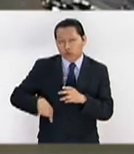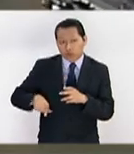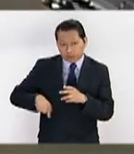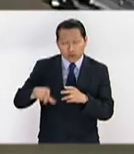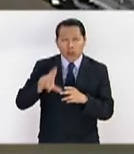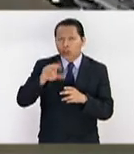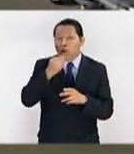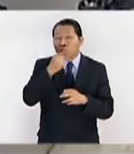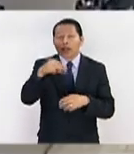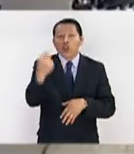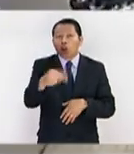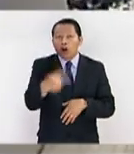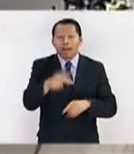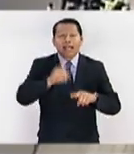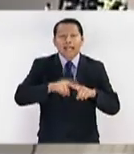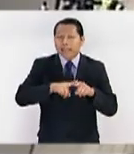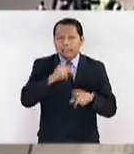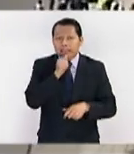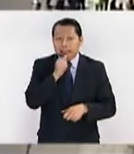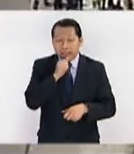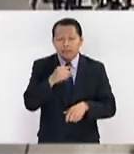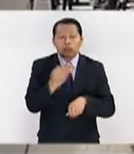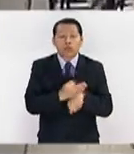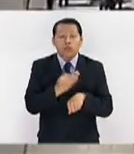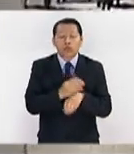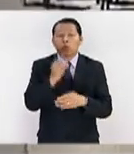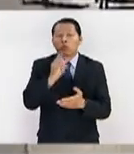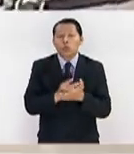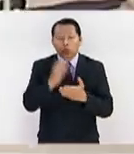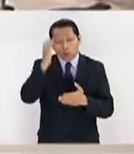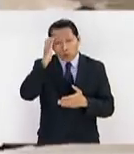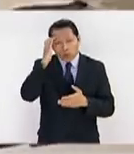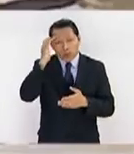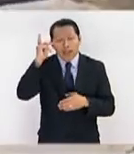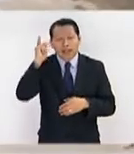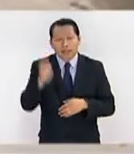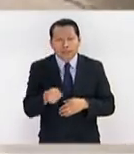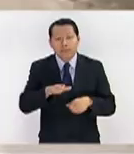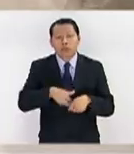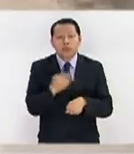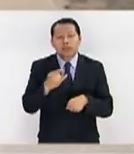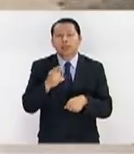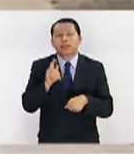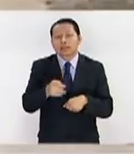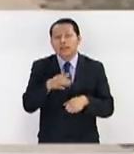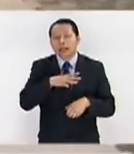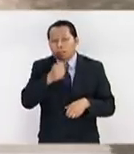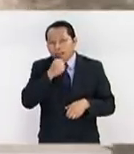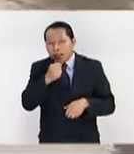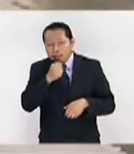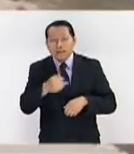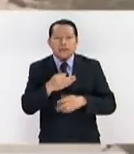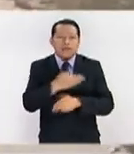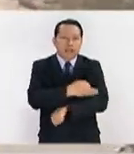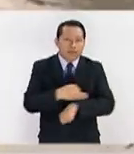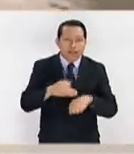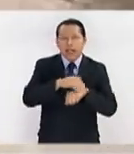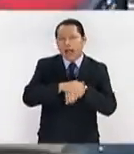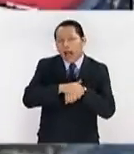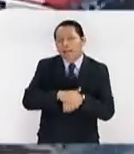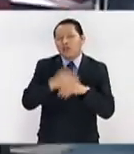ninguna de las víctimas. Correcto. Los nombres que se conocen hasta ahora han sido por filtraciones a la prensa de parientes,